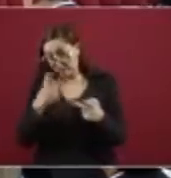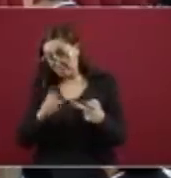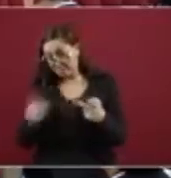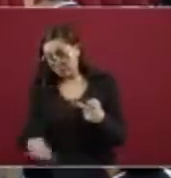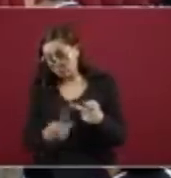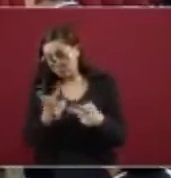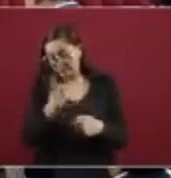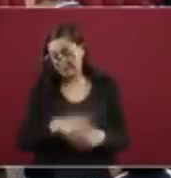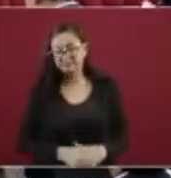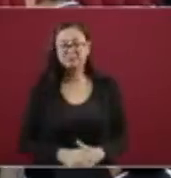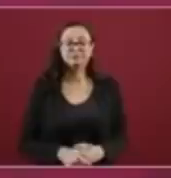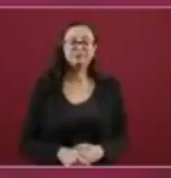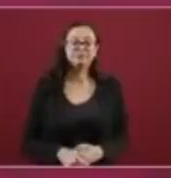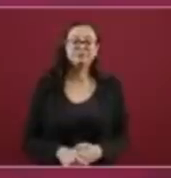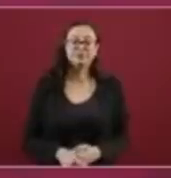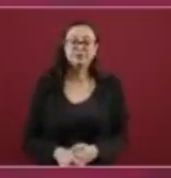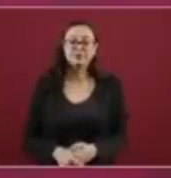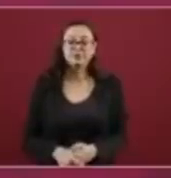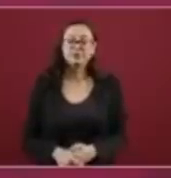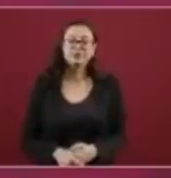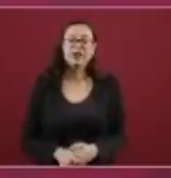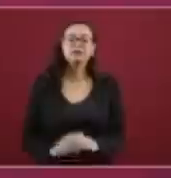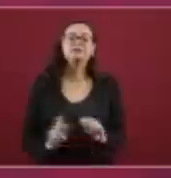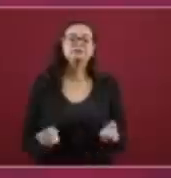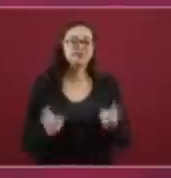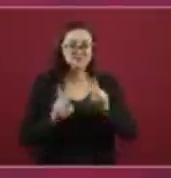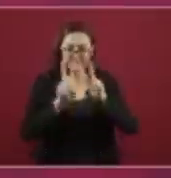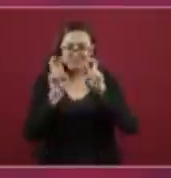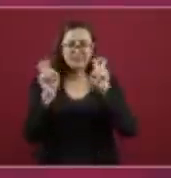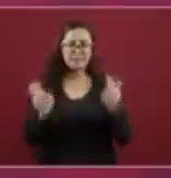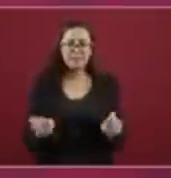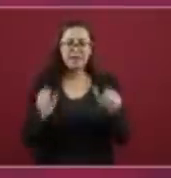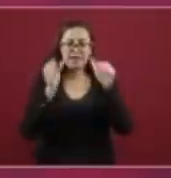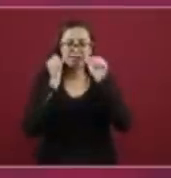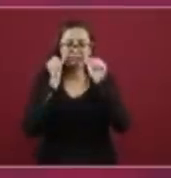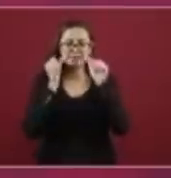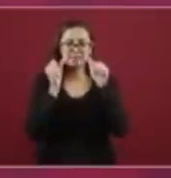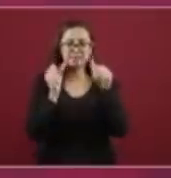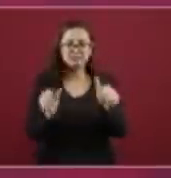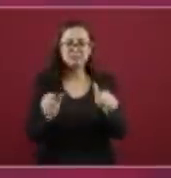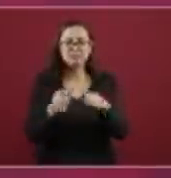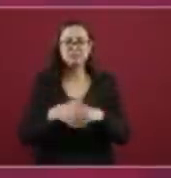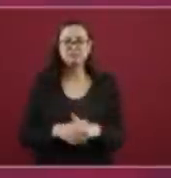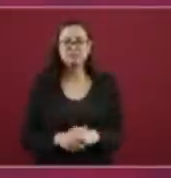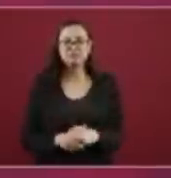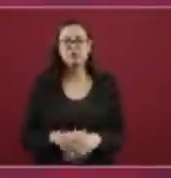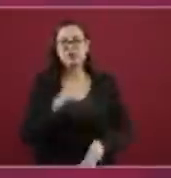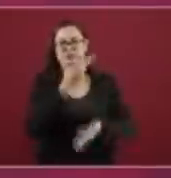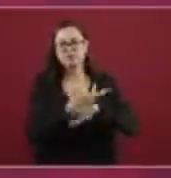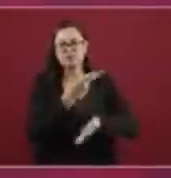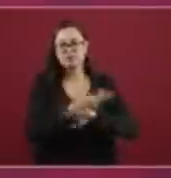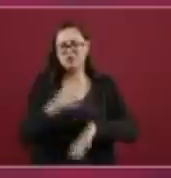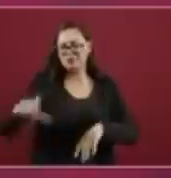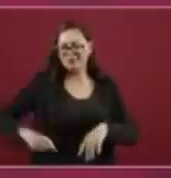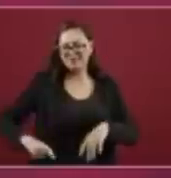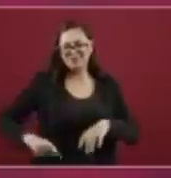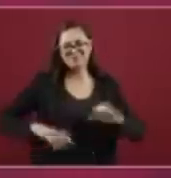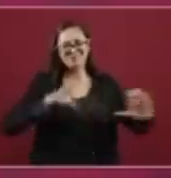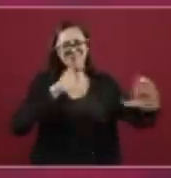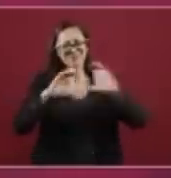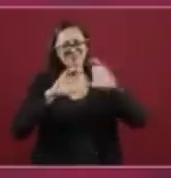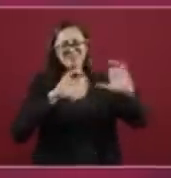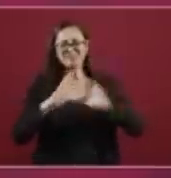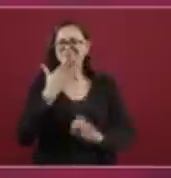mire, es un tema que ya se está atendiendo. Hay muy buena comunicación con el gobierno de Estados Unidos. El secretario